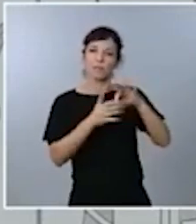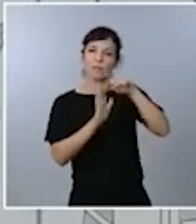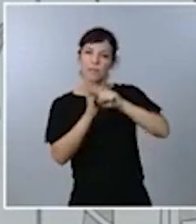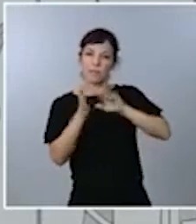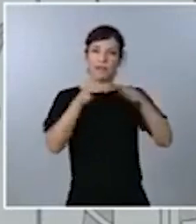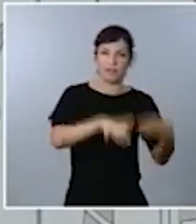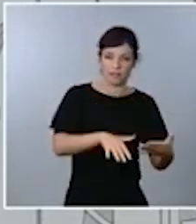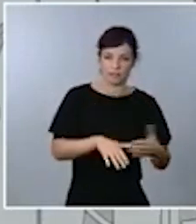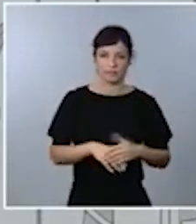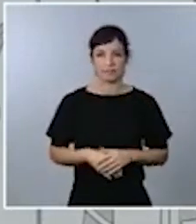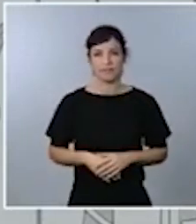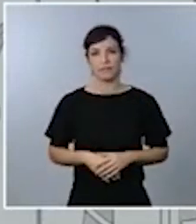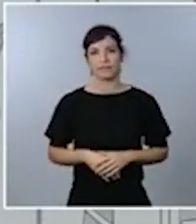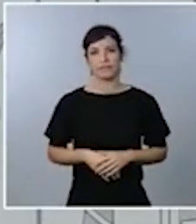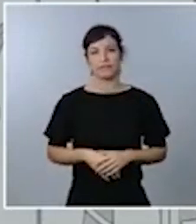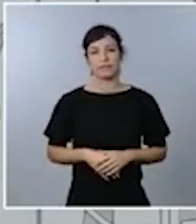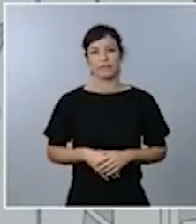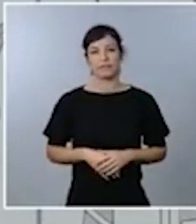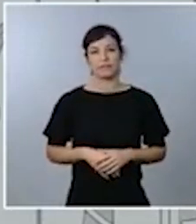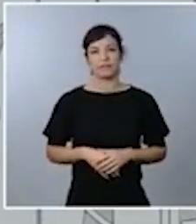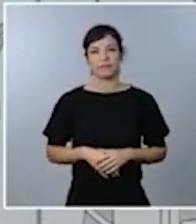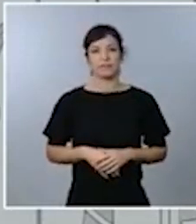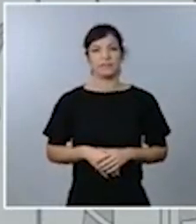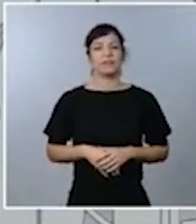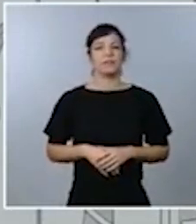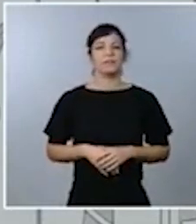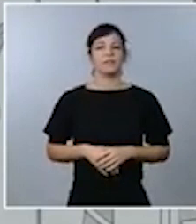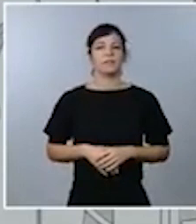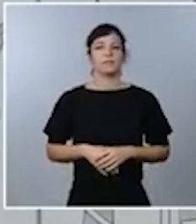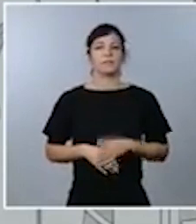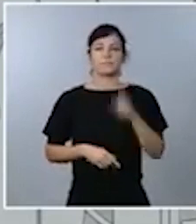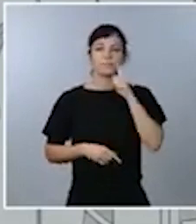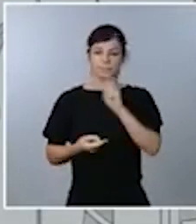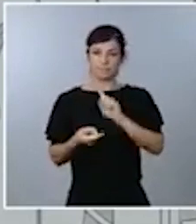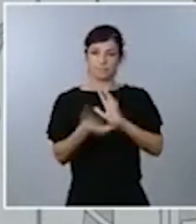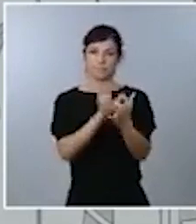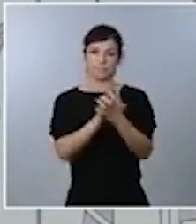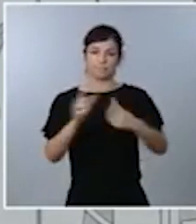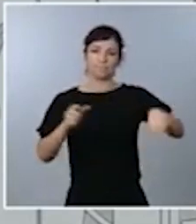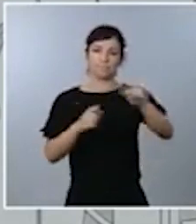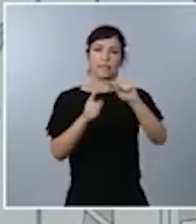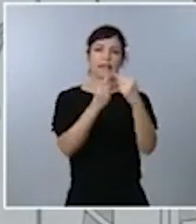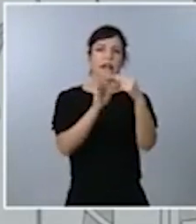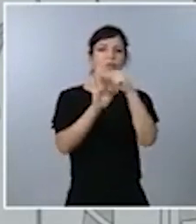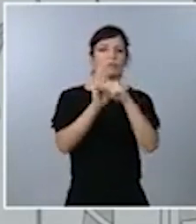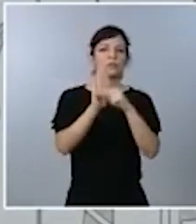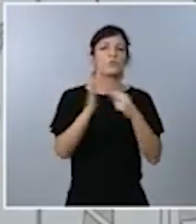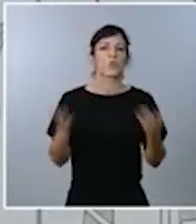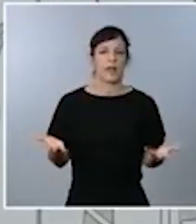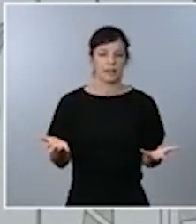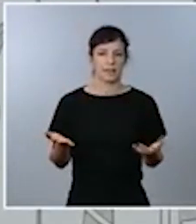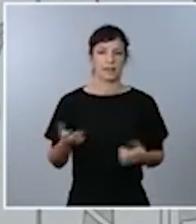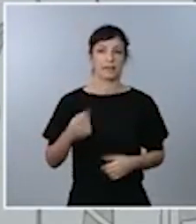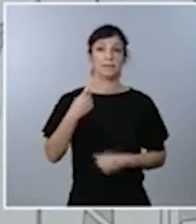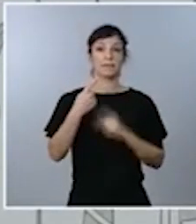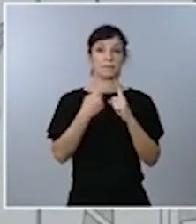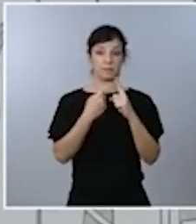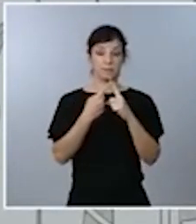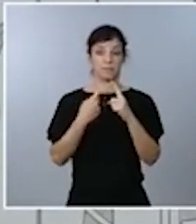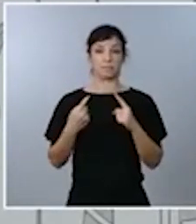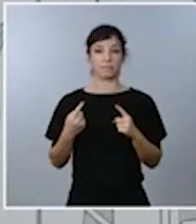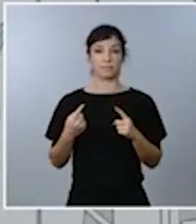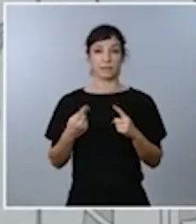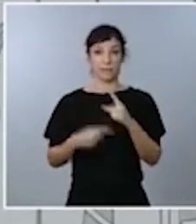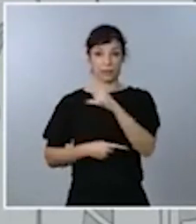¿Cuáles son los indicadores principales acordados? El primer indicador es el número de casos detectados por cada 100.000